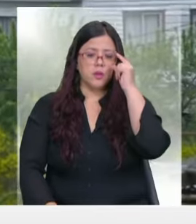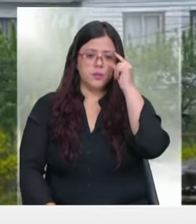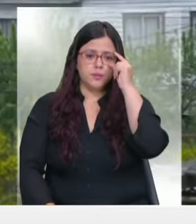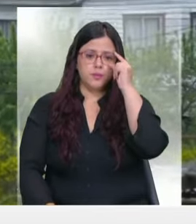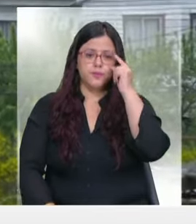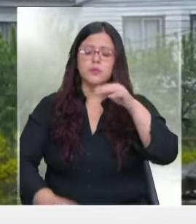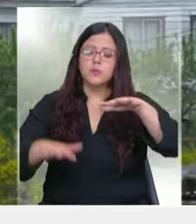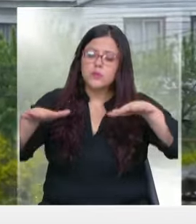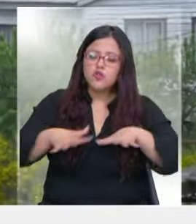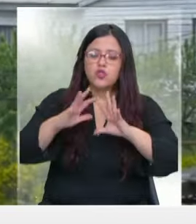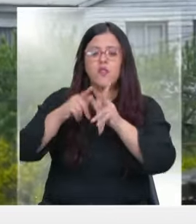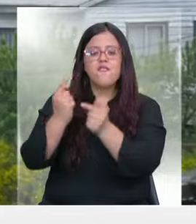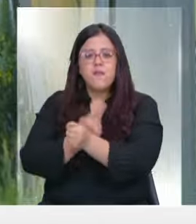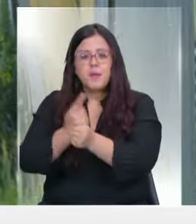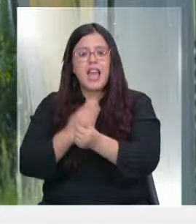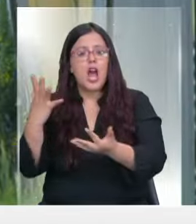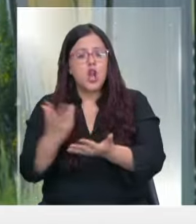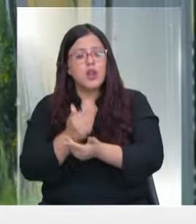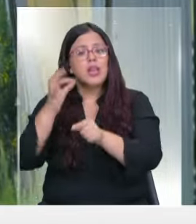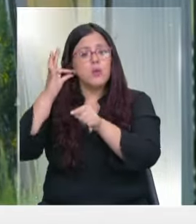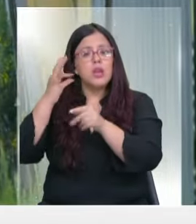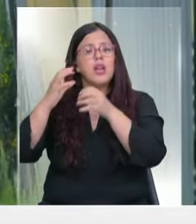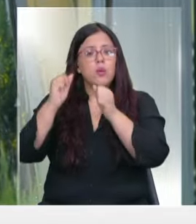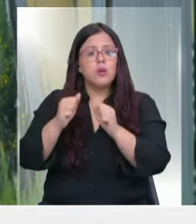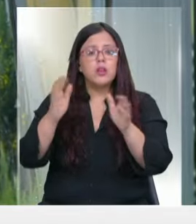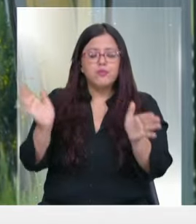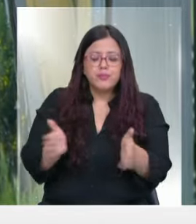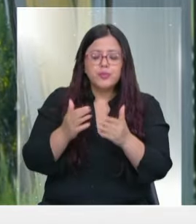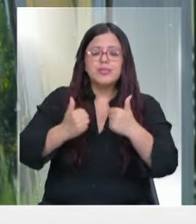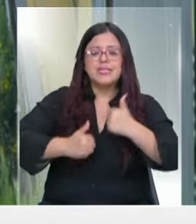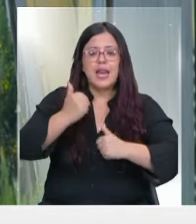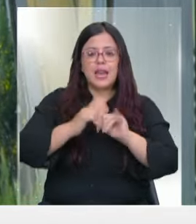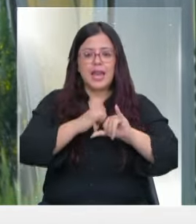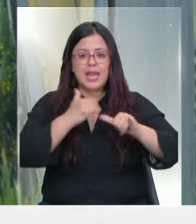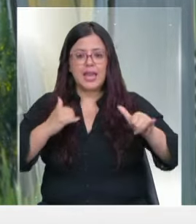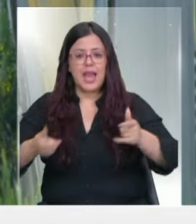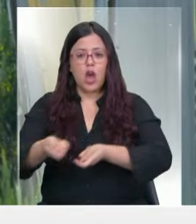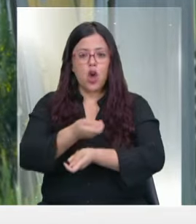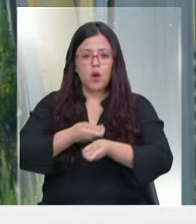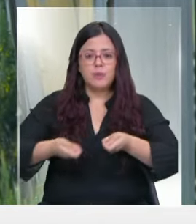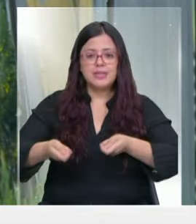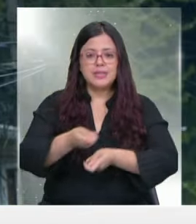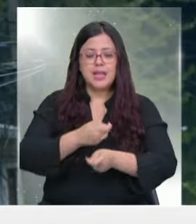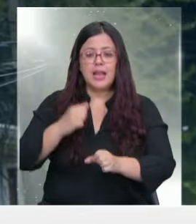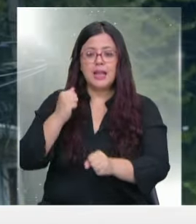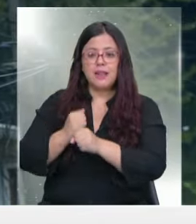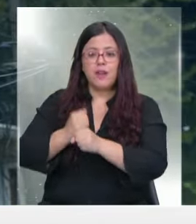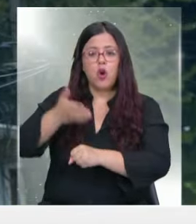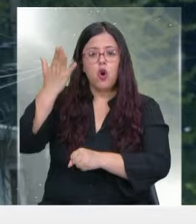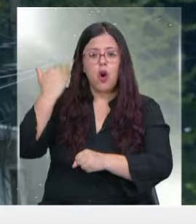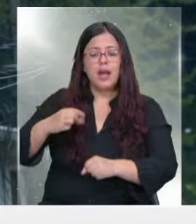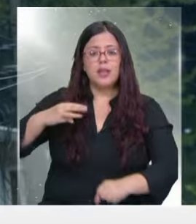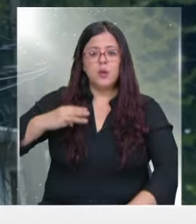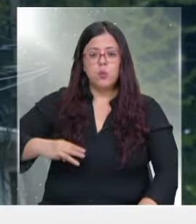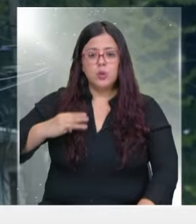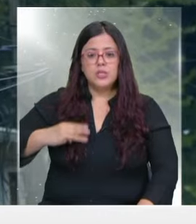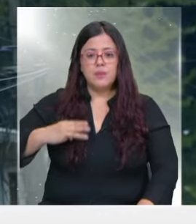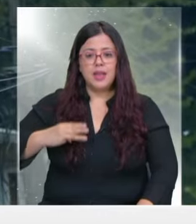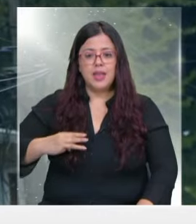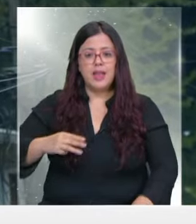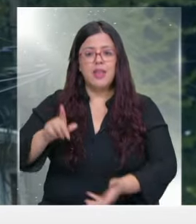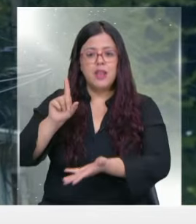Con esfuerzo, esta familia logró que la joven pudiera sacar adelante la carrera de ingeniería comercial. Trabajó un tiempo en una municipalidad de